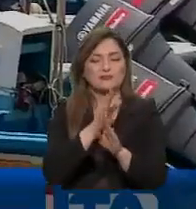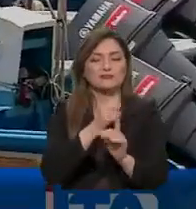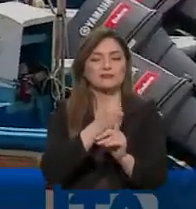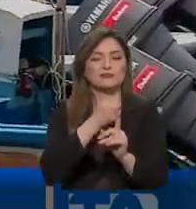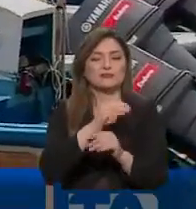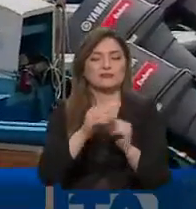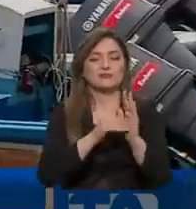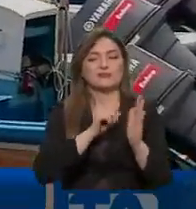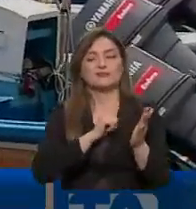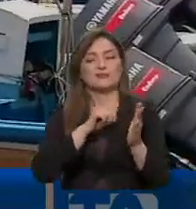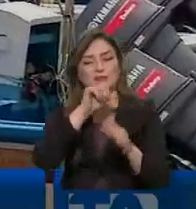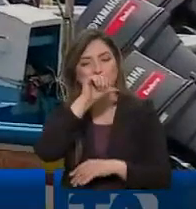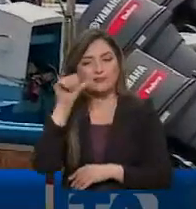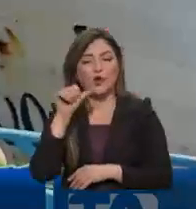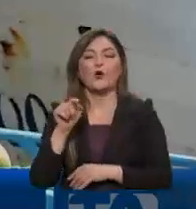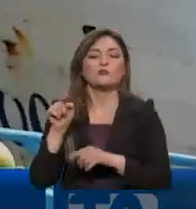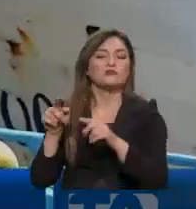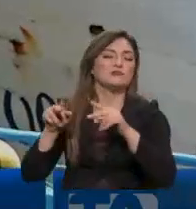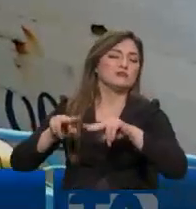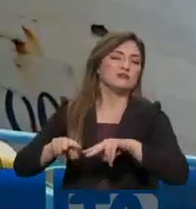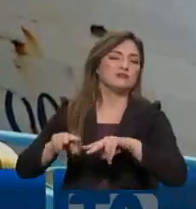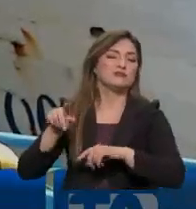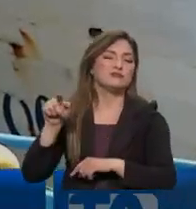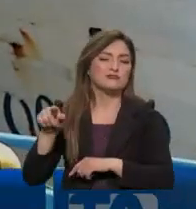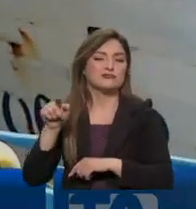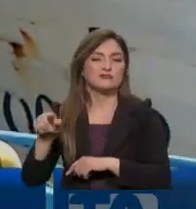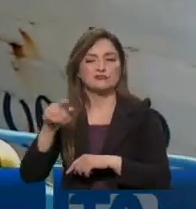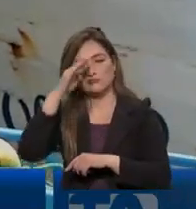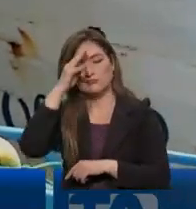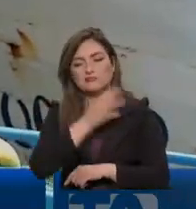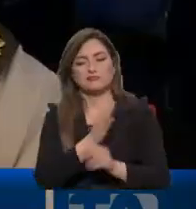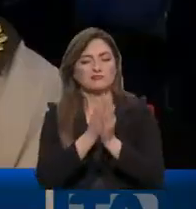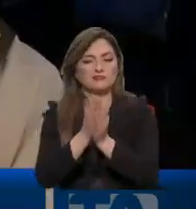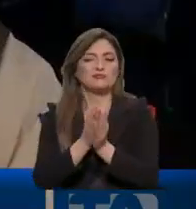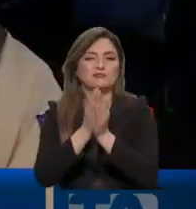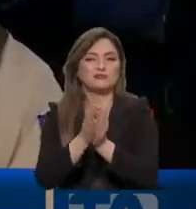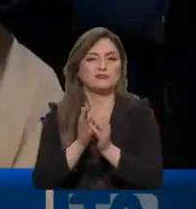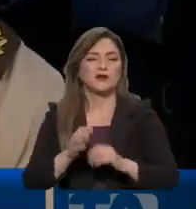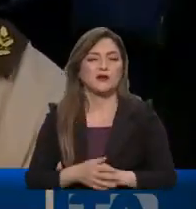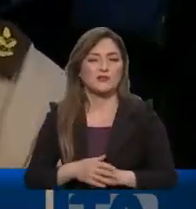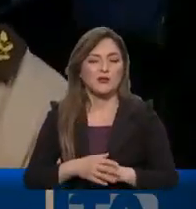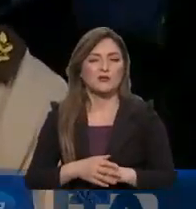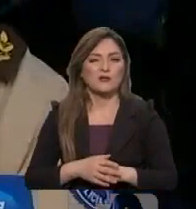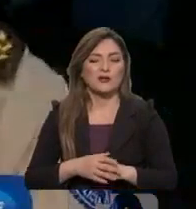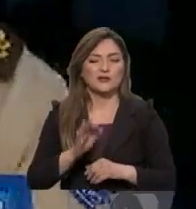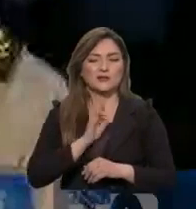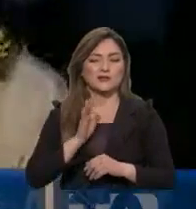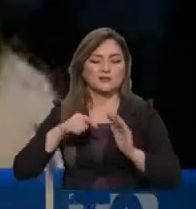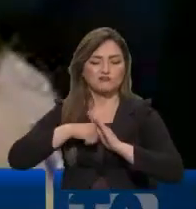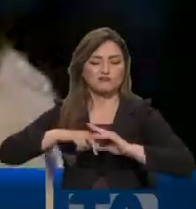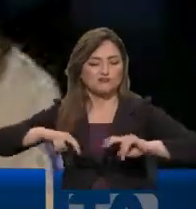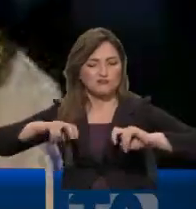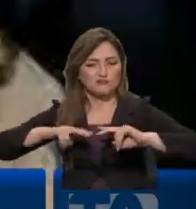una de las 5 lanchas rápidas que el barco pesquero de bandera ecuatoriana, Popeye 1, arrastraba. Mediante técnicas especiales de